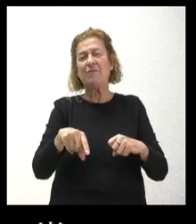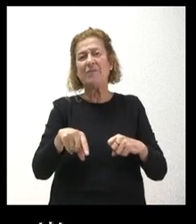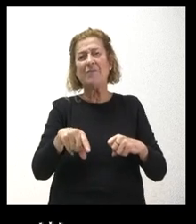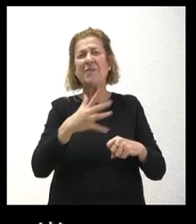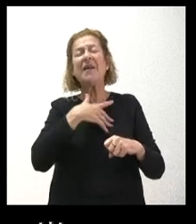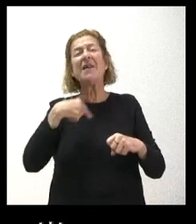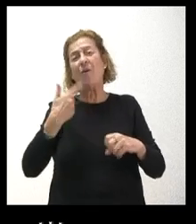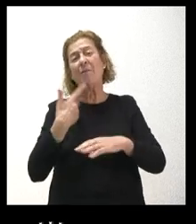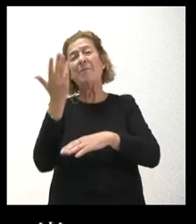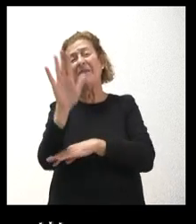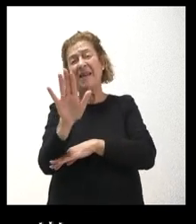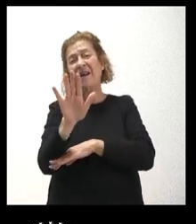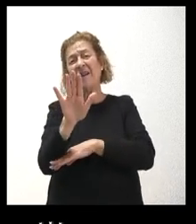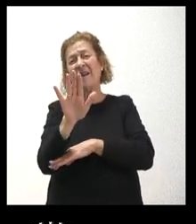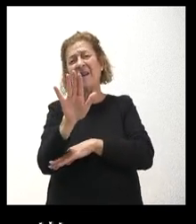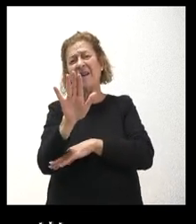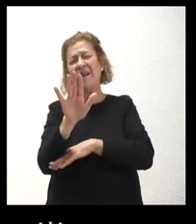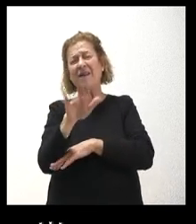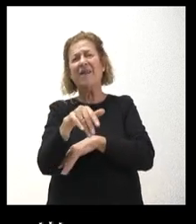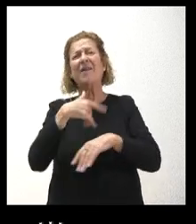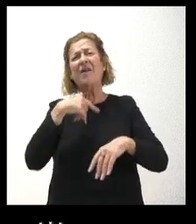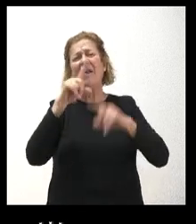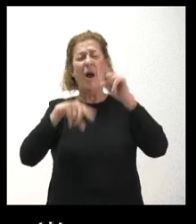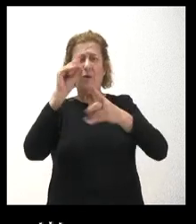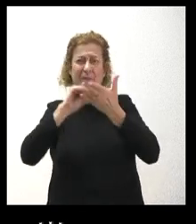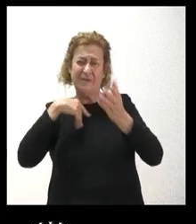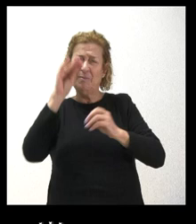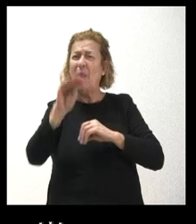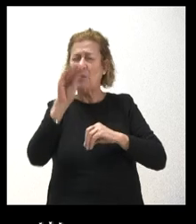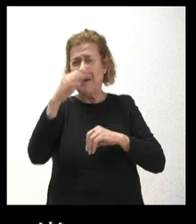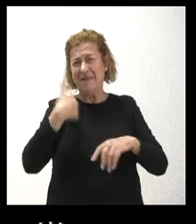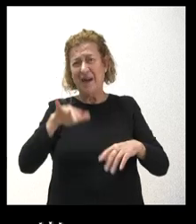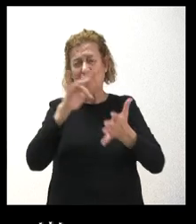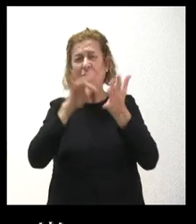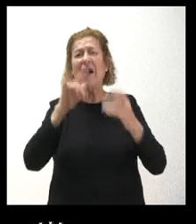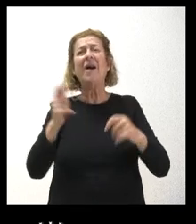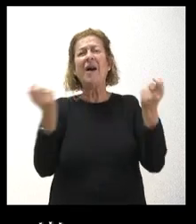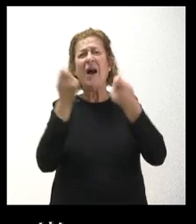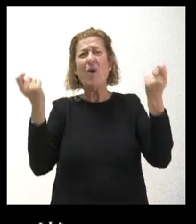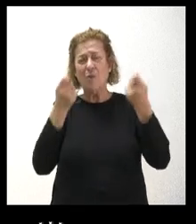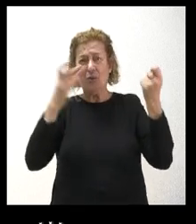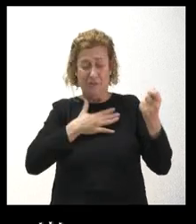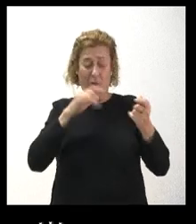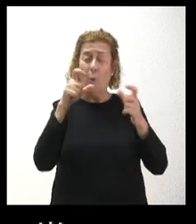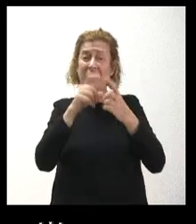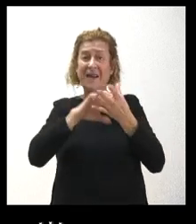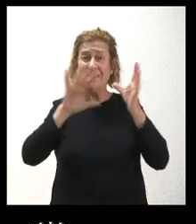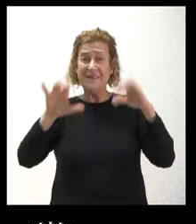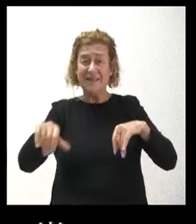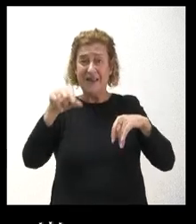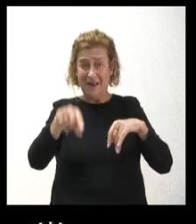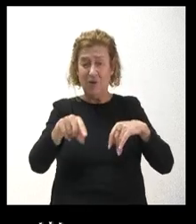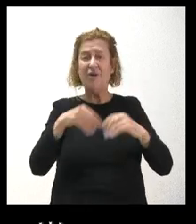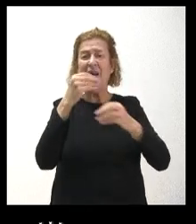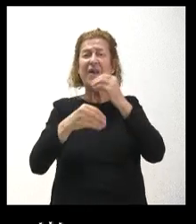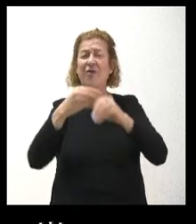quería plantearle he tenido ocasión de preguntar en varias ocasiones respecto al anuncio que la propia junta de Castilla León usted mismo hizo